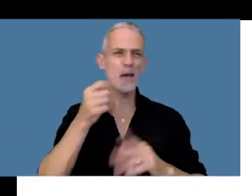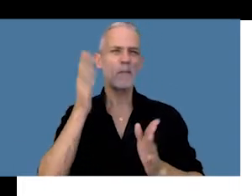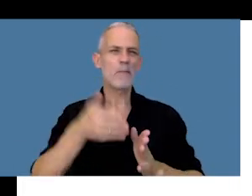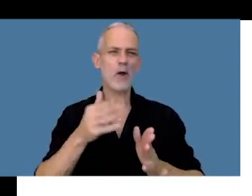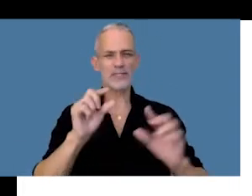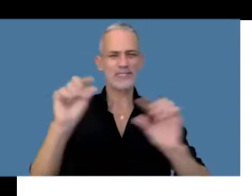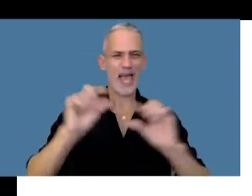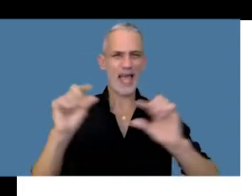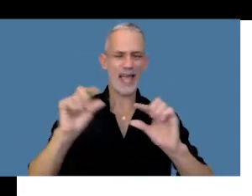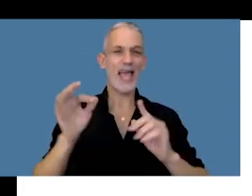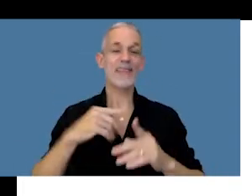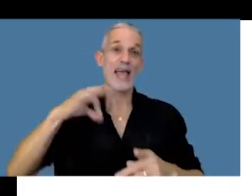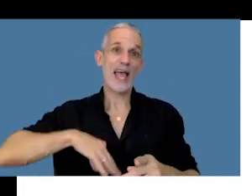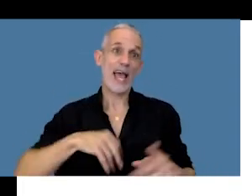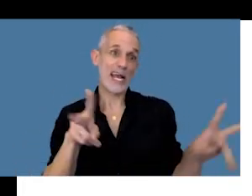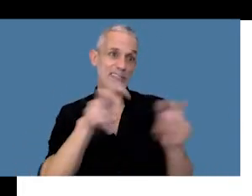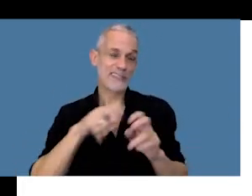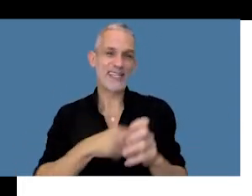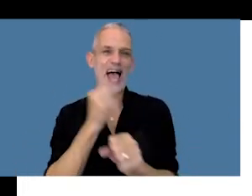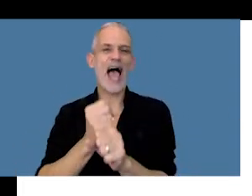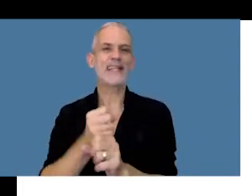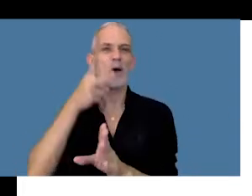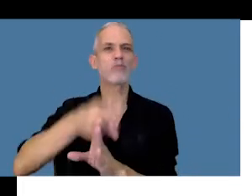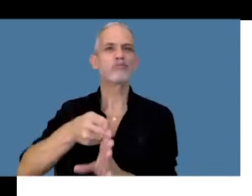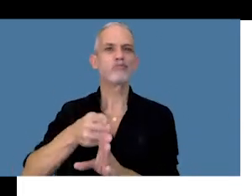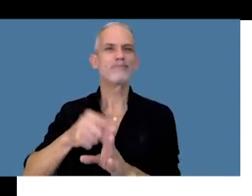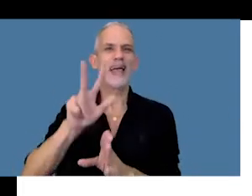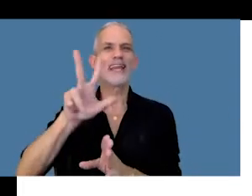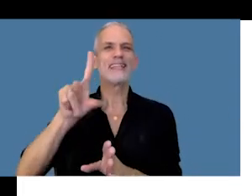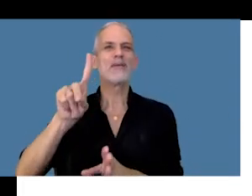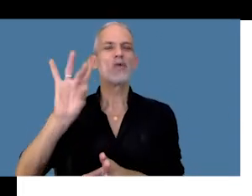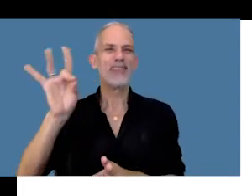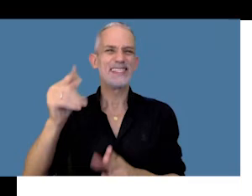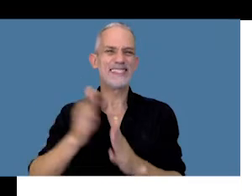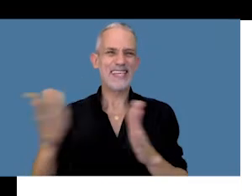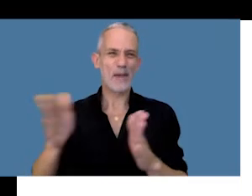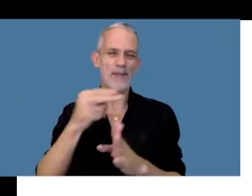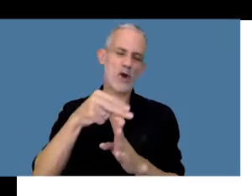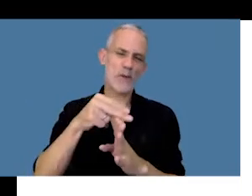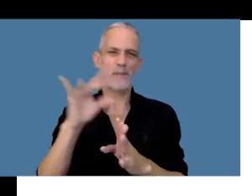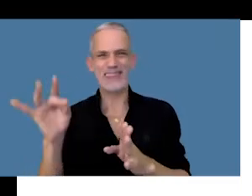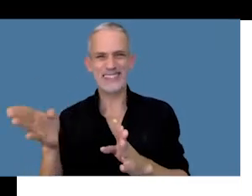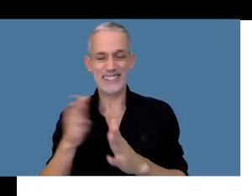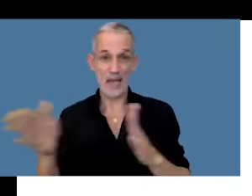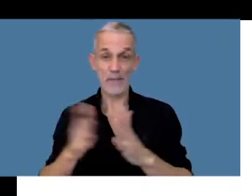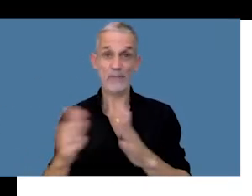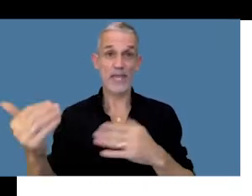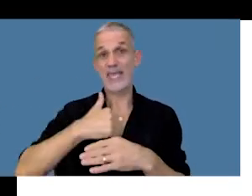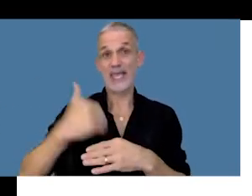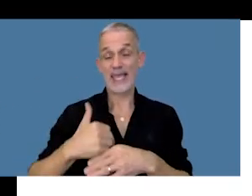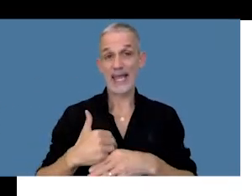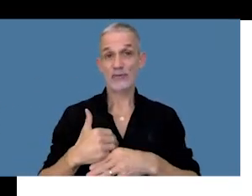proporcional a las ganancias que obtenga hasta el cierre del periodo, que es el 31 de diciembre. Y en este caso, los ingresos